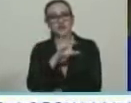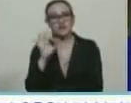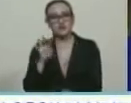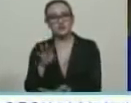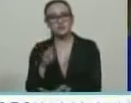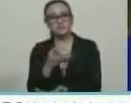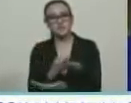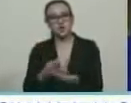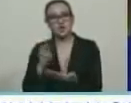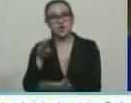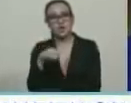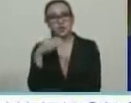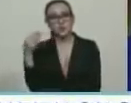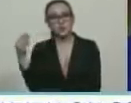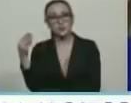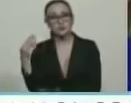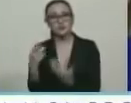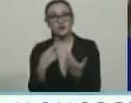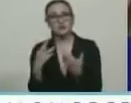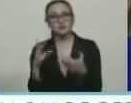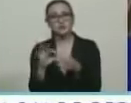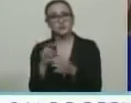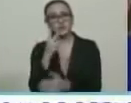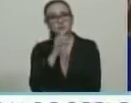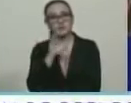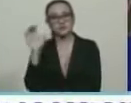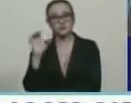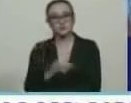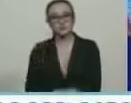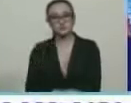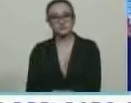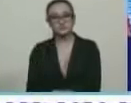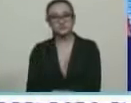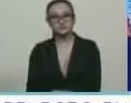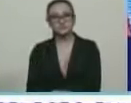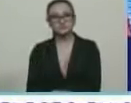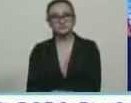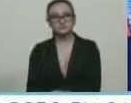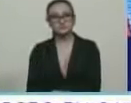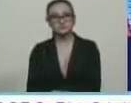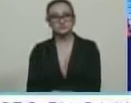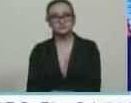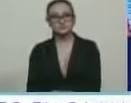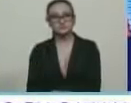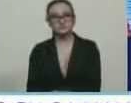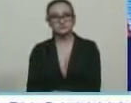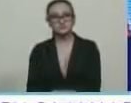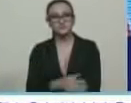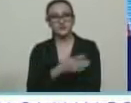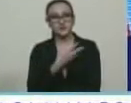algo que habla por sí sola de las relaciones querido comerciales entre ambos presidente, países. Presidente Erdogan,